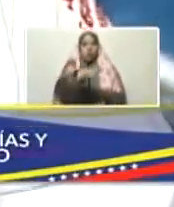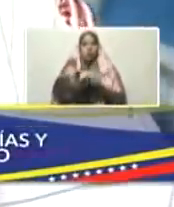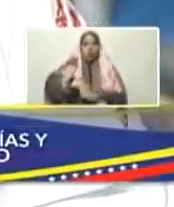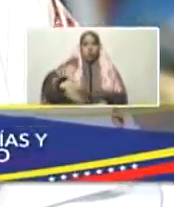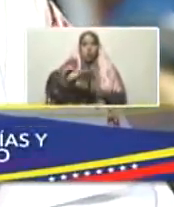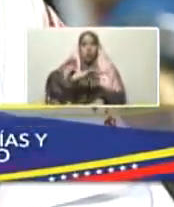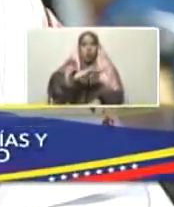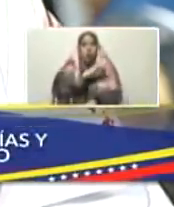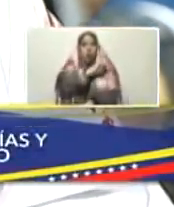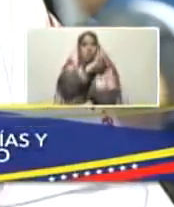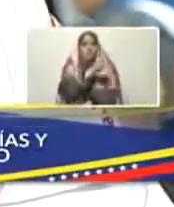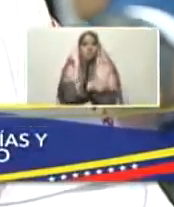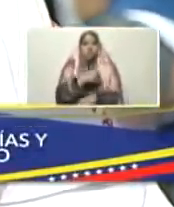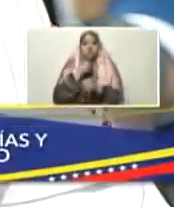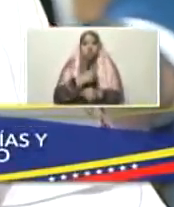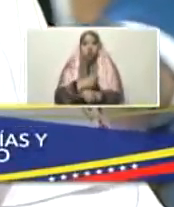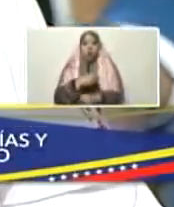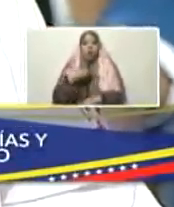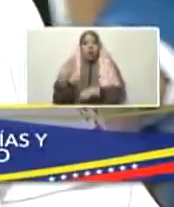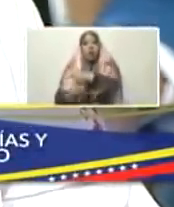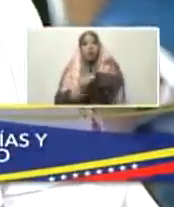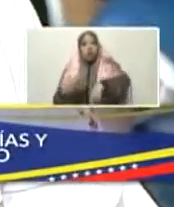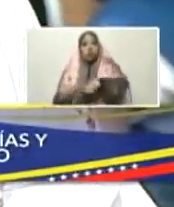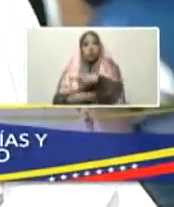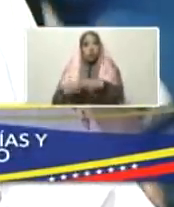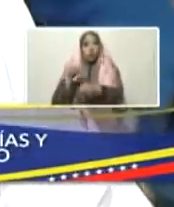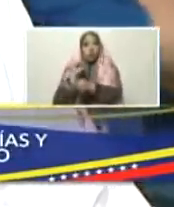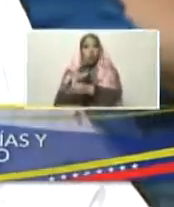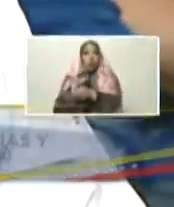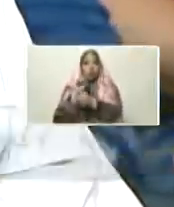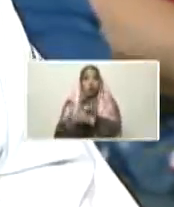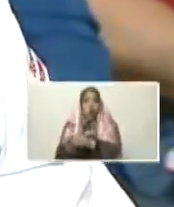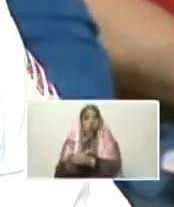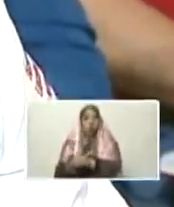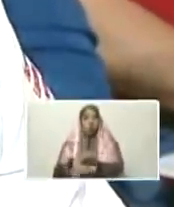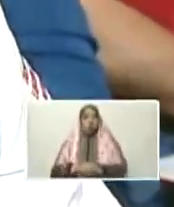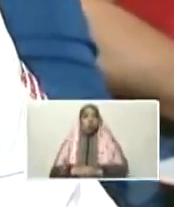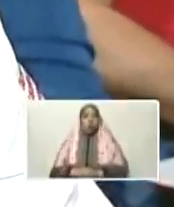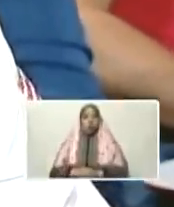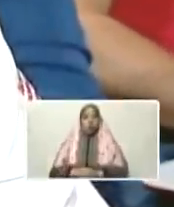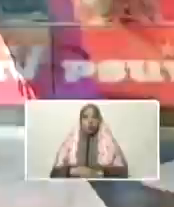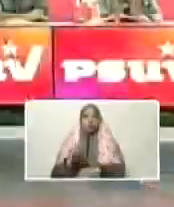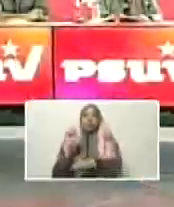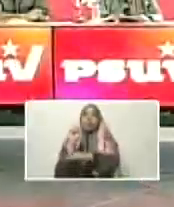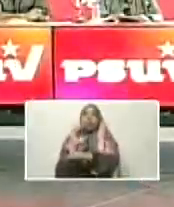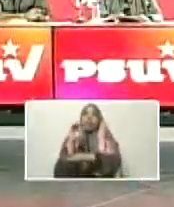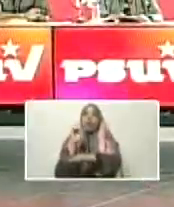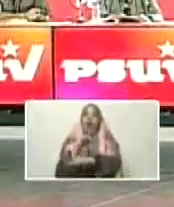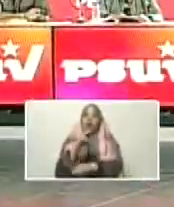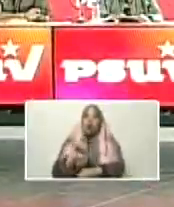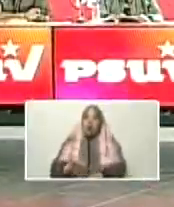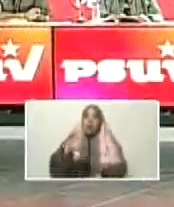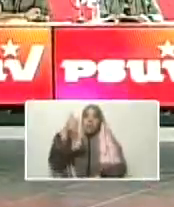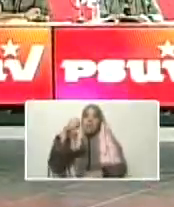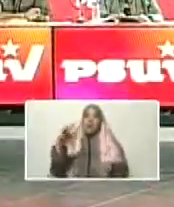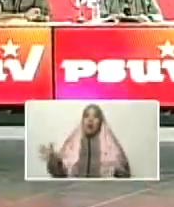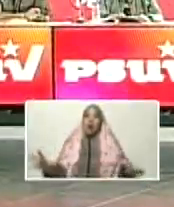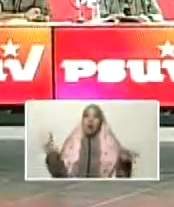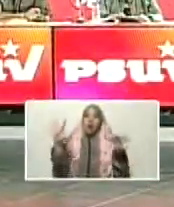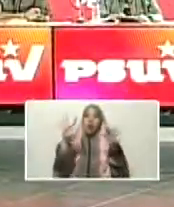político de la revolución estamos hablando de la conducción al máximo nivel unitario y